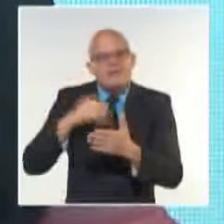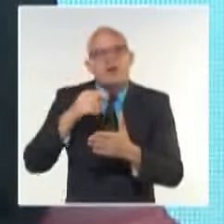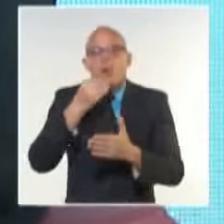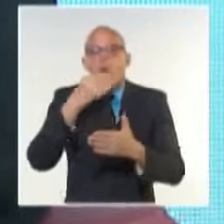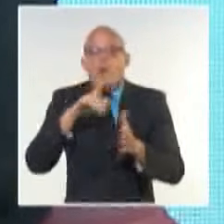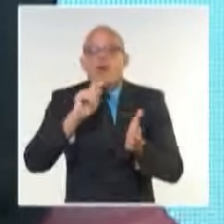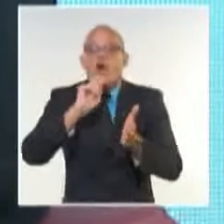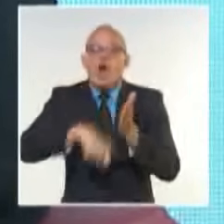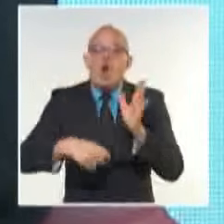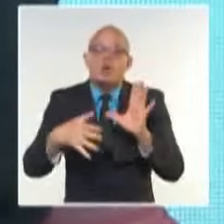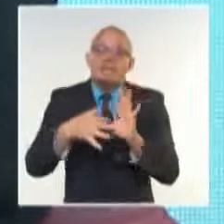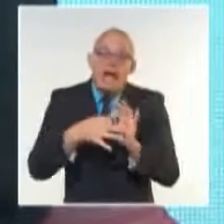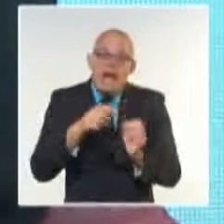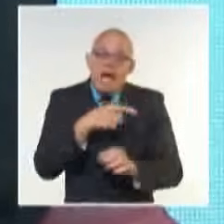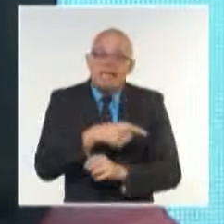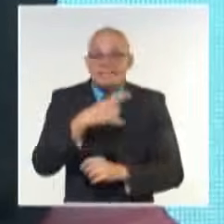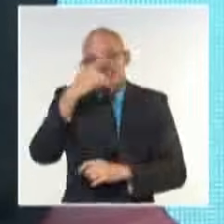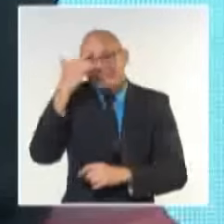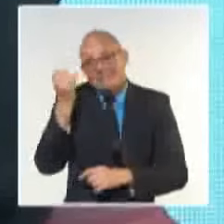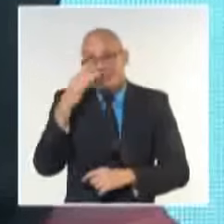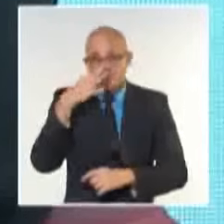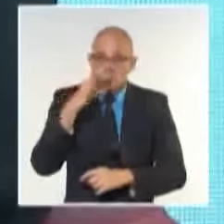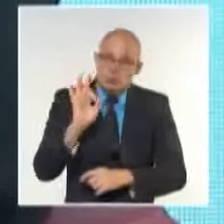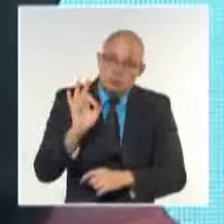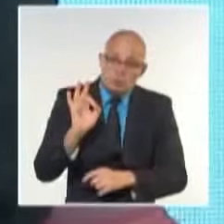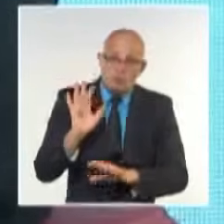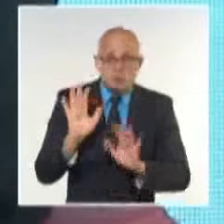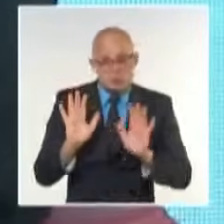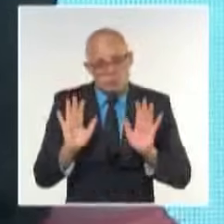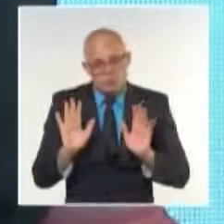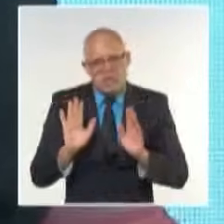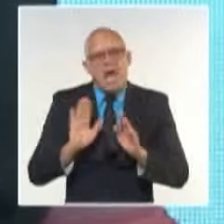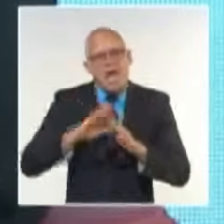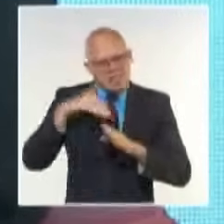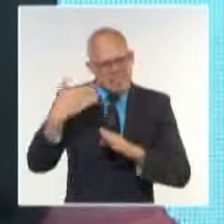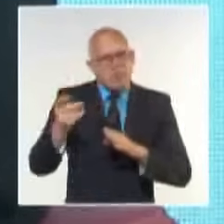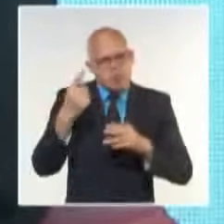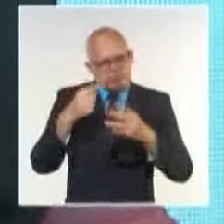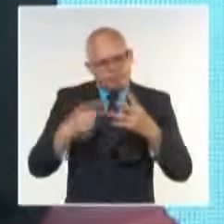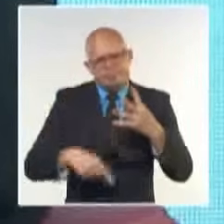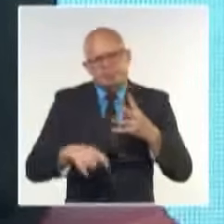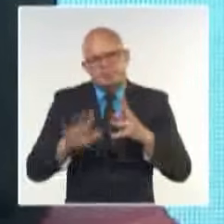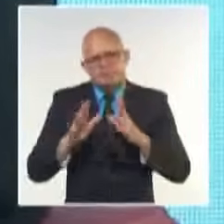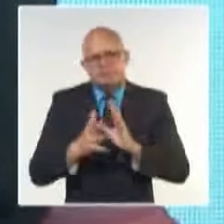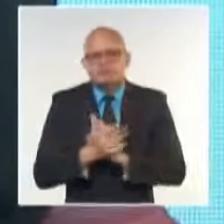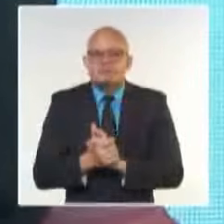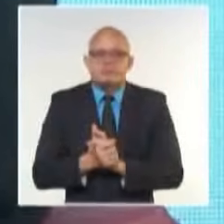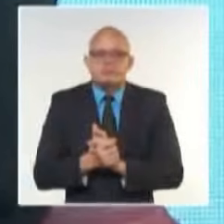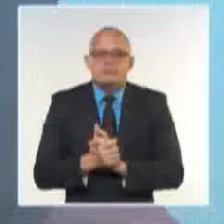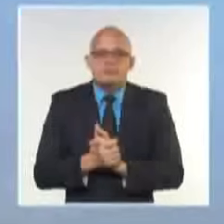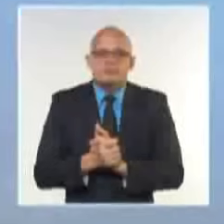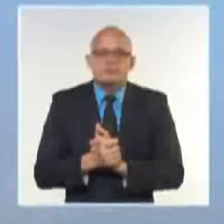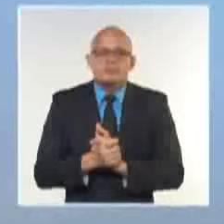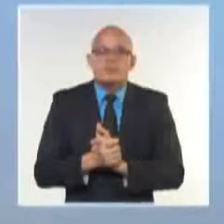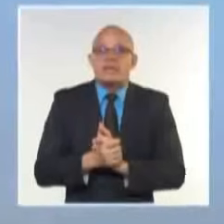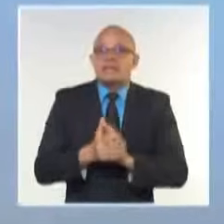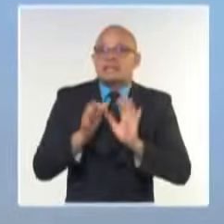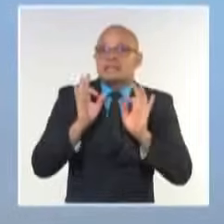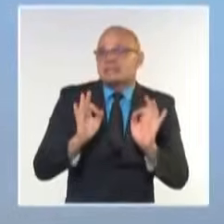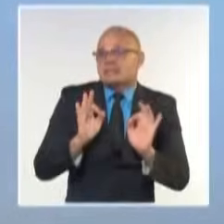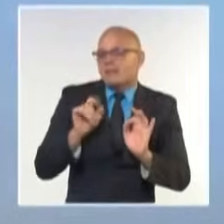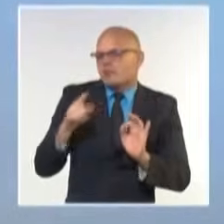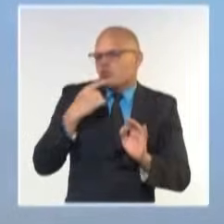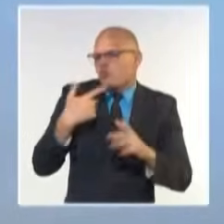muchas veces se hacen casos omisos. Ahorita veremos otros casos, pero cuando se le asesora a la